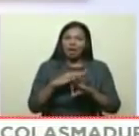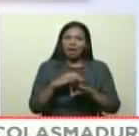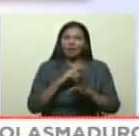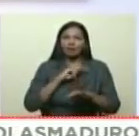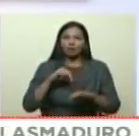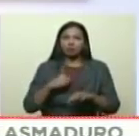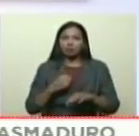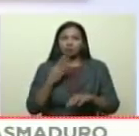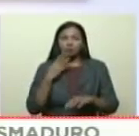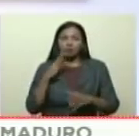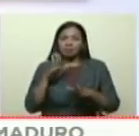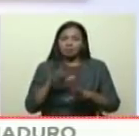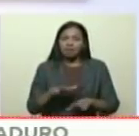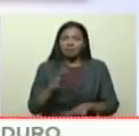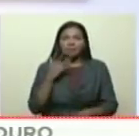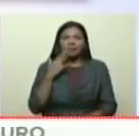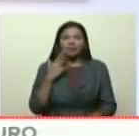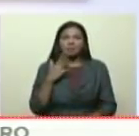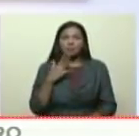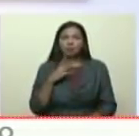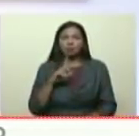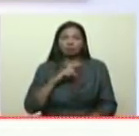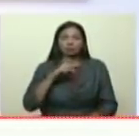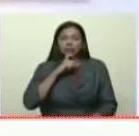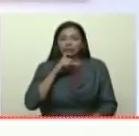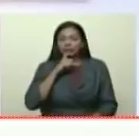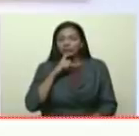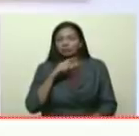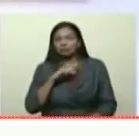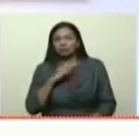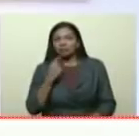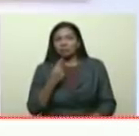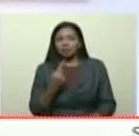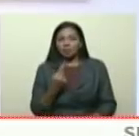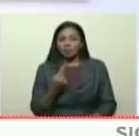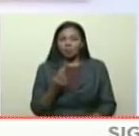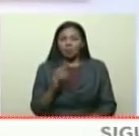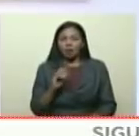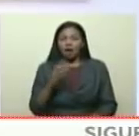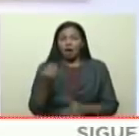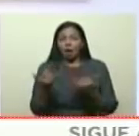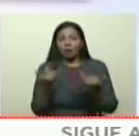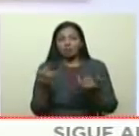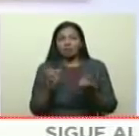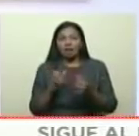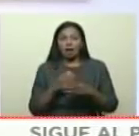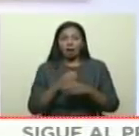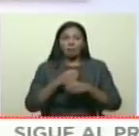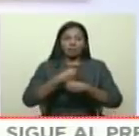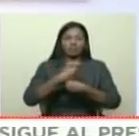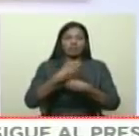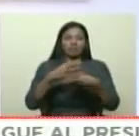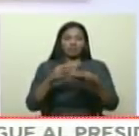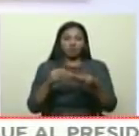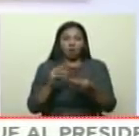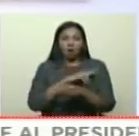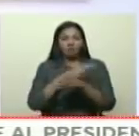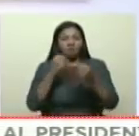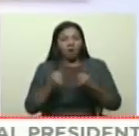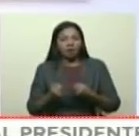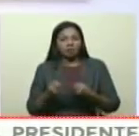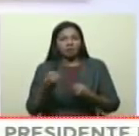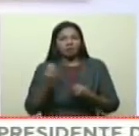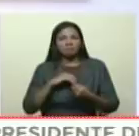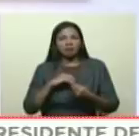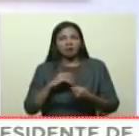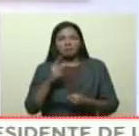mire, en el momento difícil y uno como niño se da cuenta que la cosa estaba apretada, dura, dura, dura, dura.